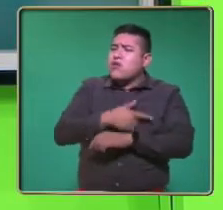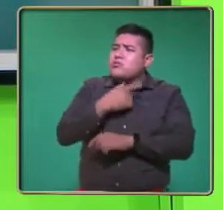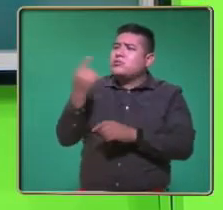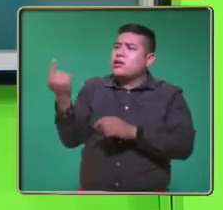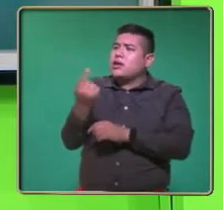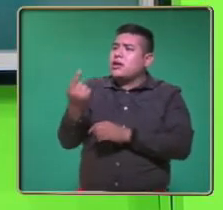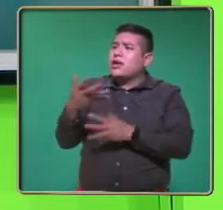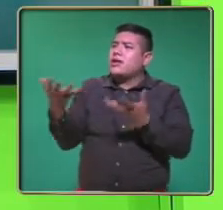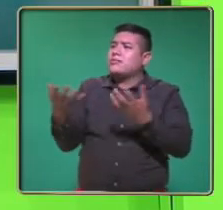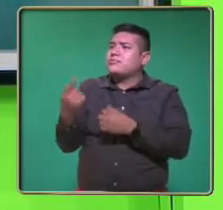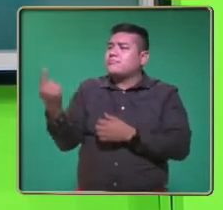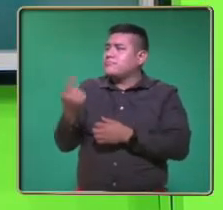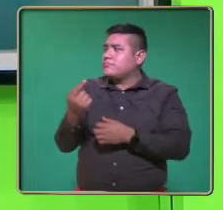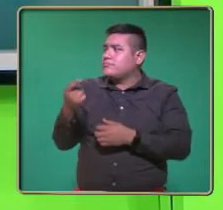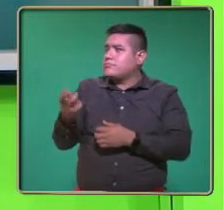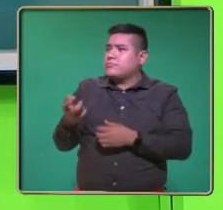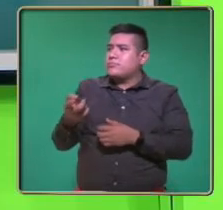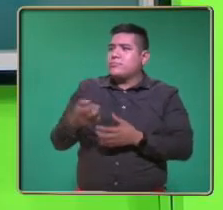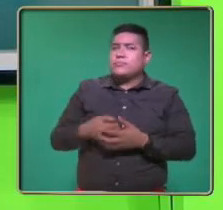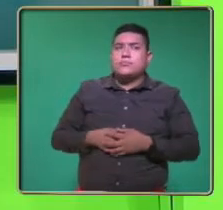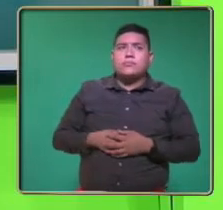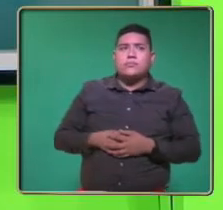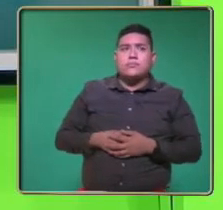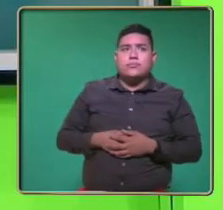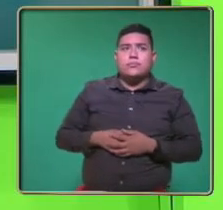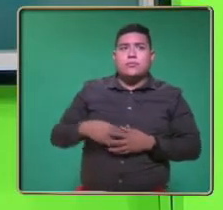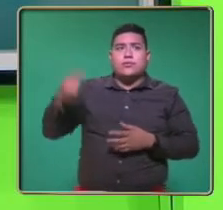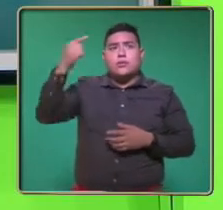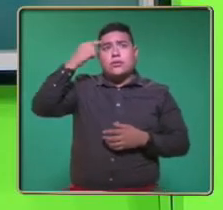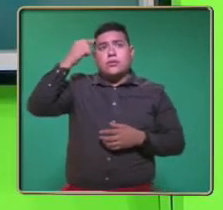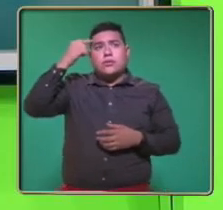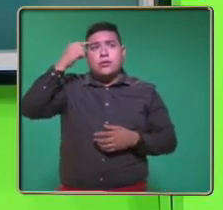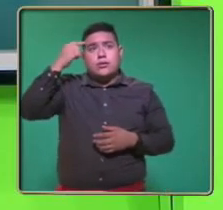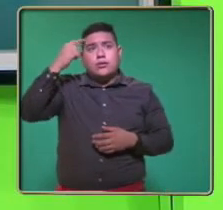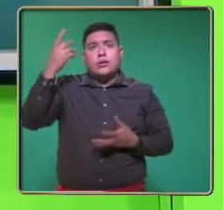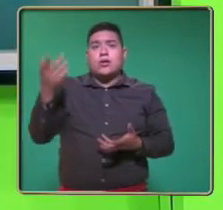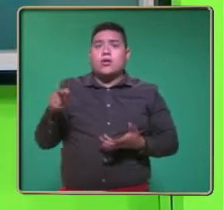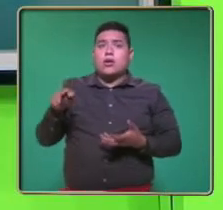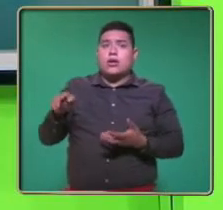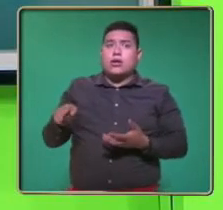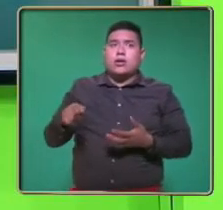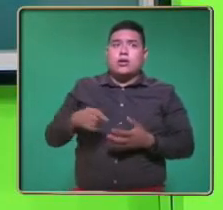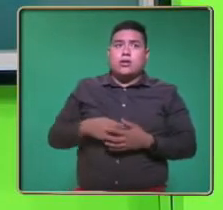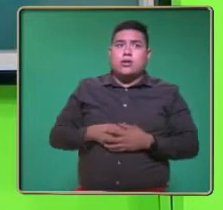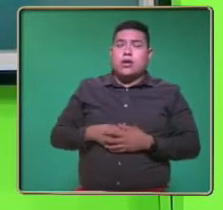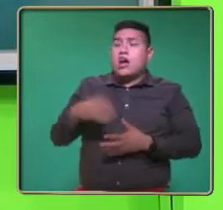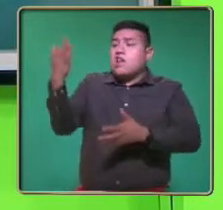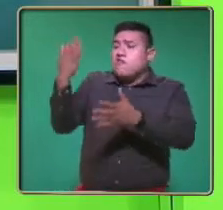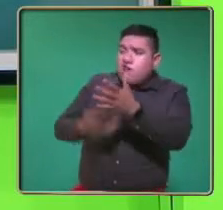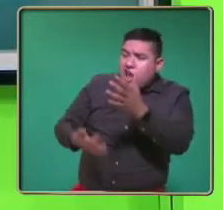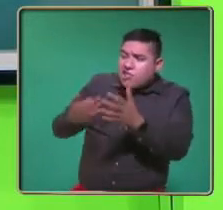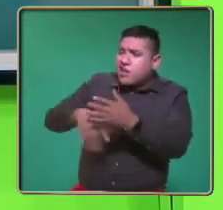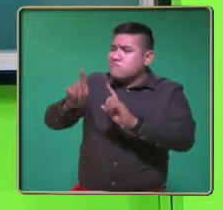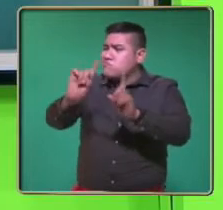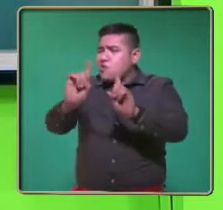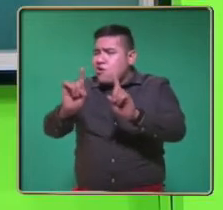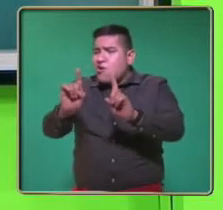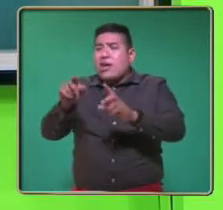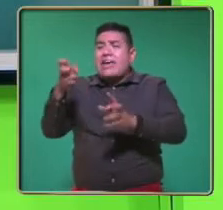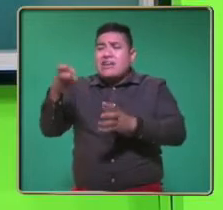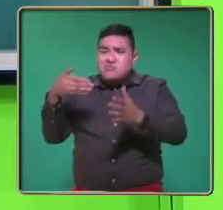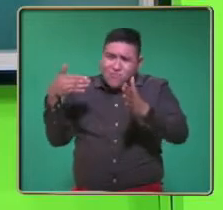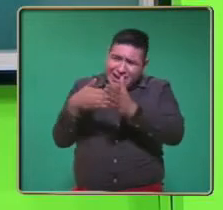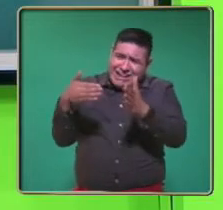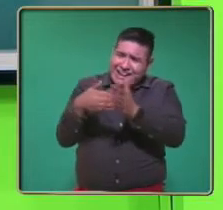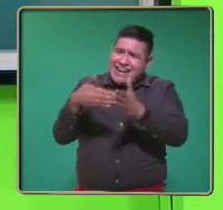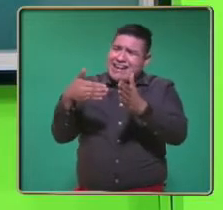de hacer y sobrecargar la mente en lo que no puede hacer o lo que le falta va a ser una barrera para que el